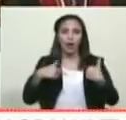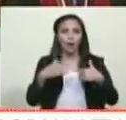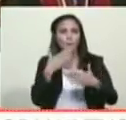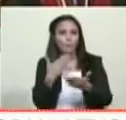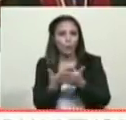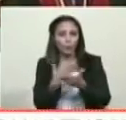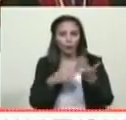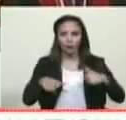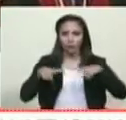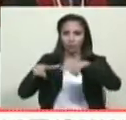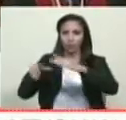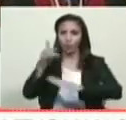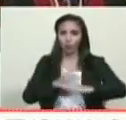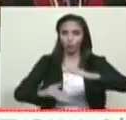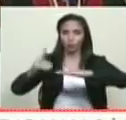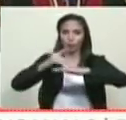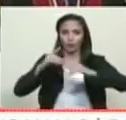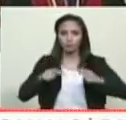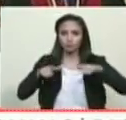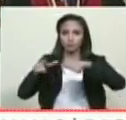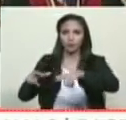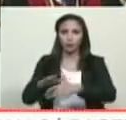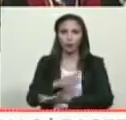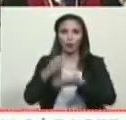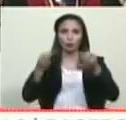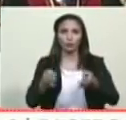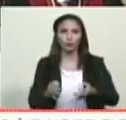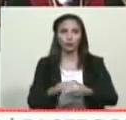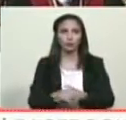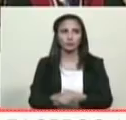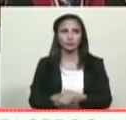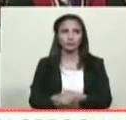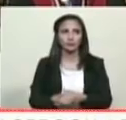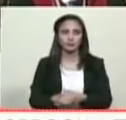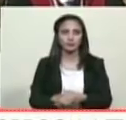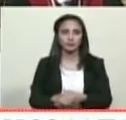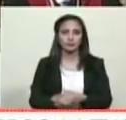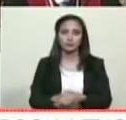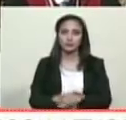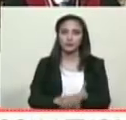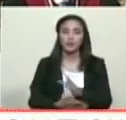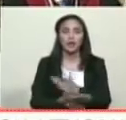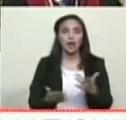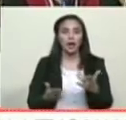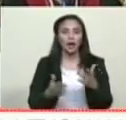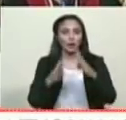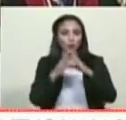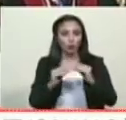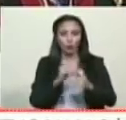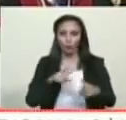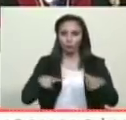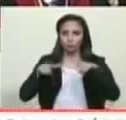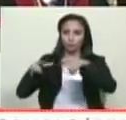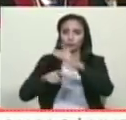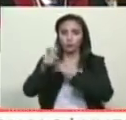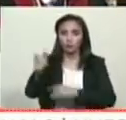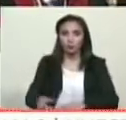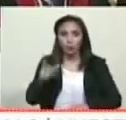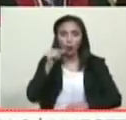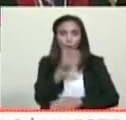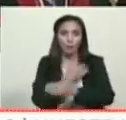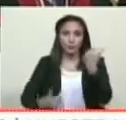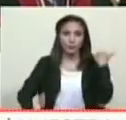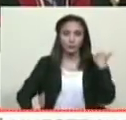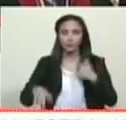conferimiento del título doctor honoris causa en culturas ancestrales nuestroamericanas a Juan Evo Morales